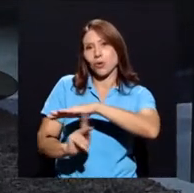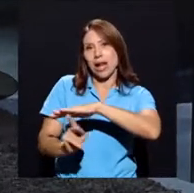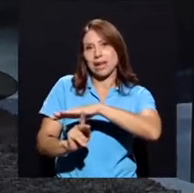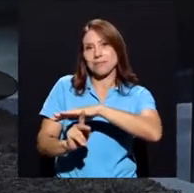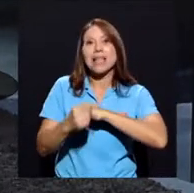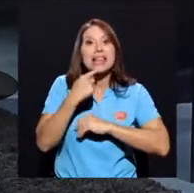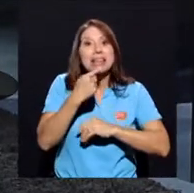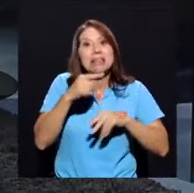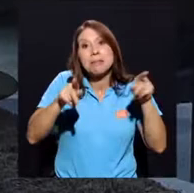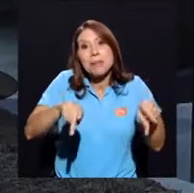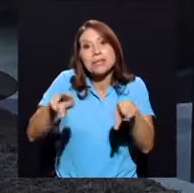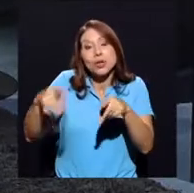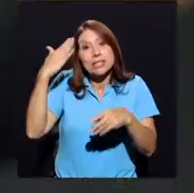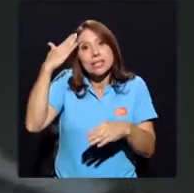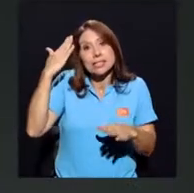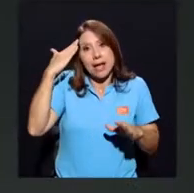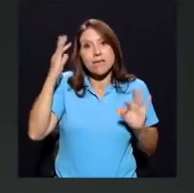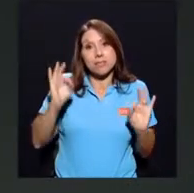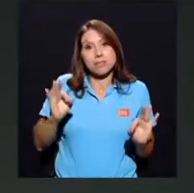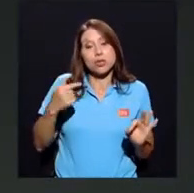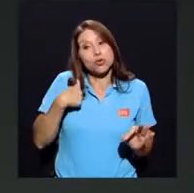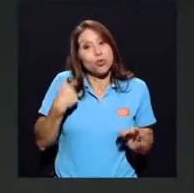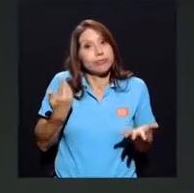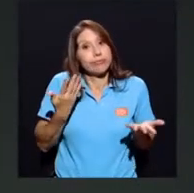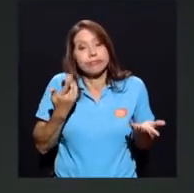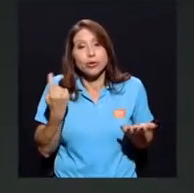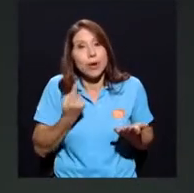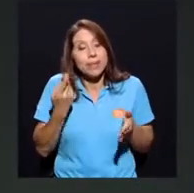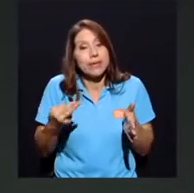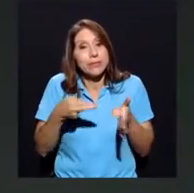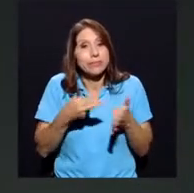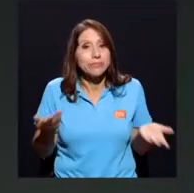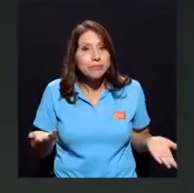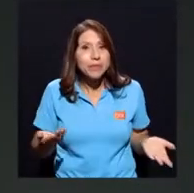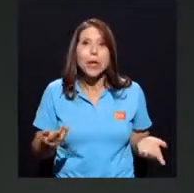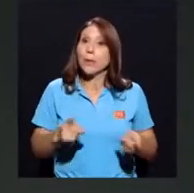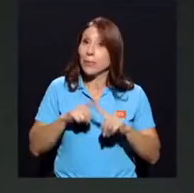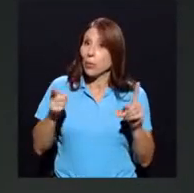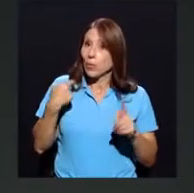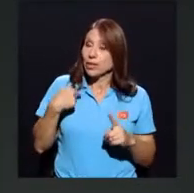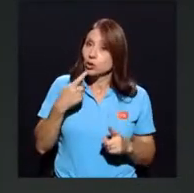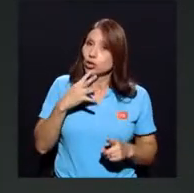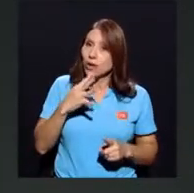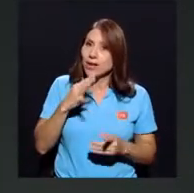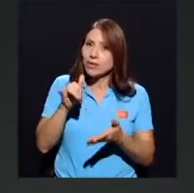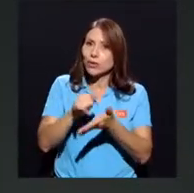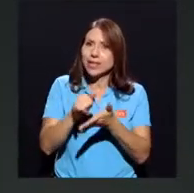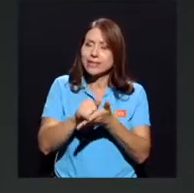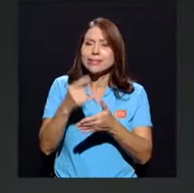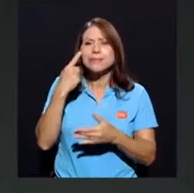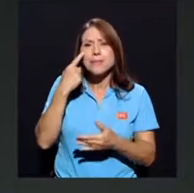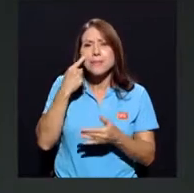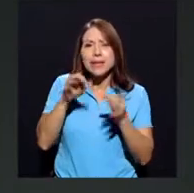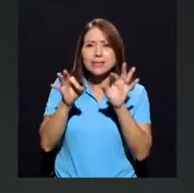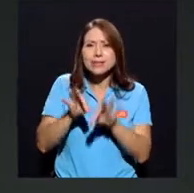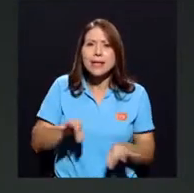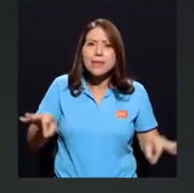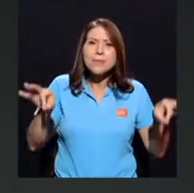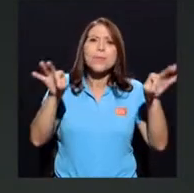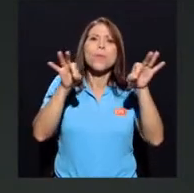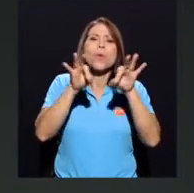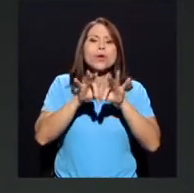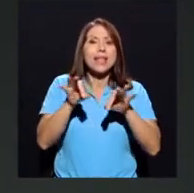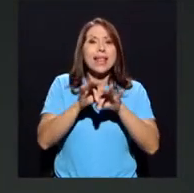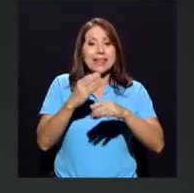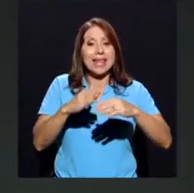yo no soy yo solo soy de convirtió bueno yo aquí está el bea que es tan importante el ciclo de desarrollo